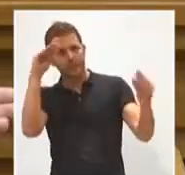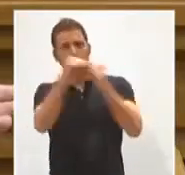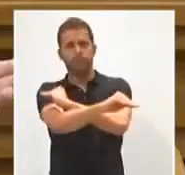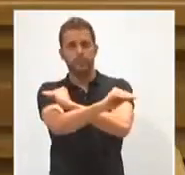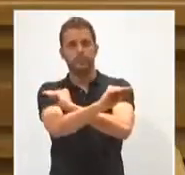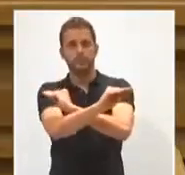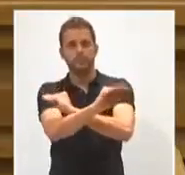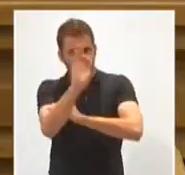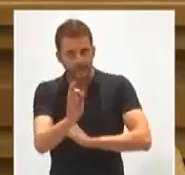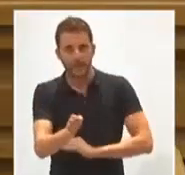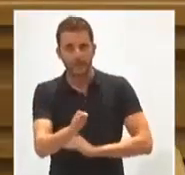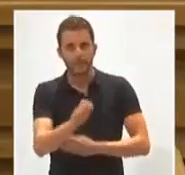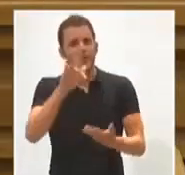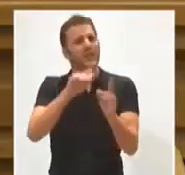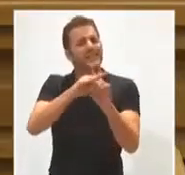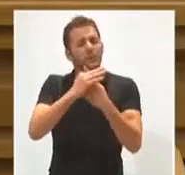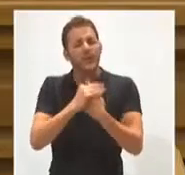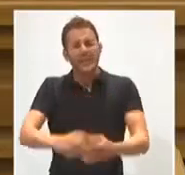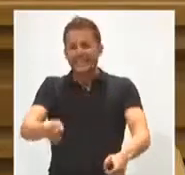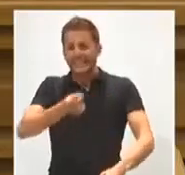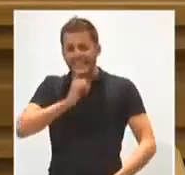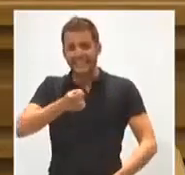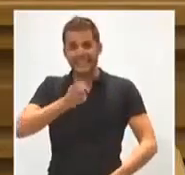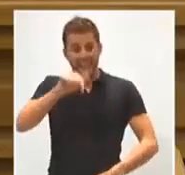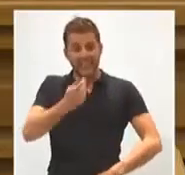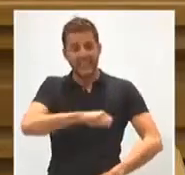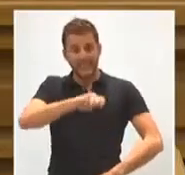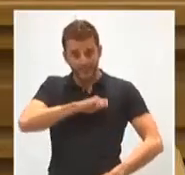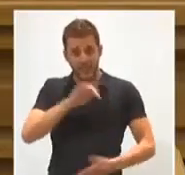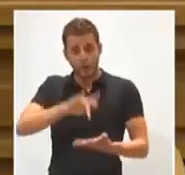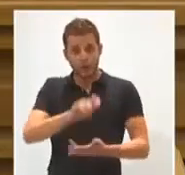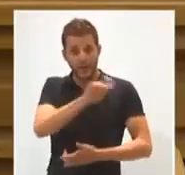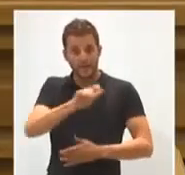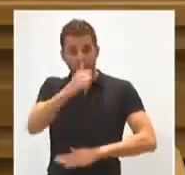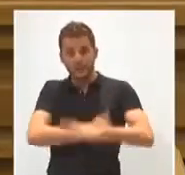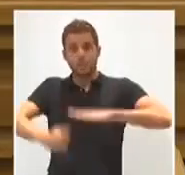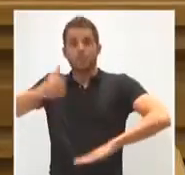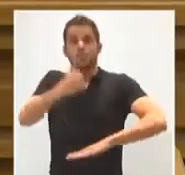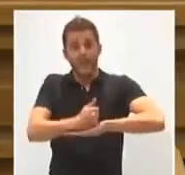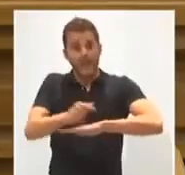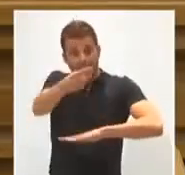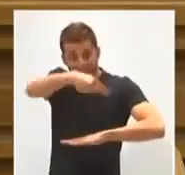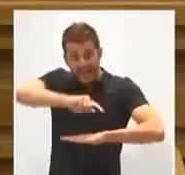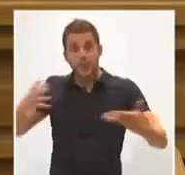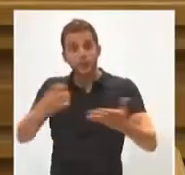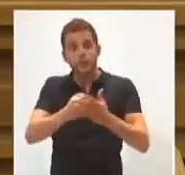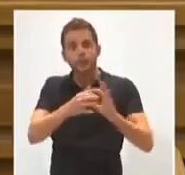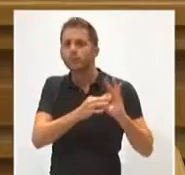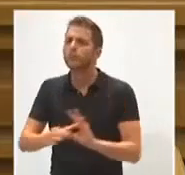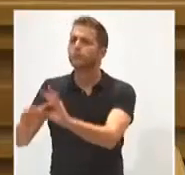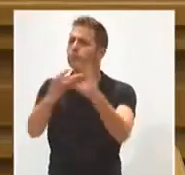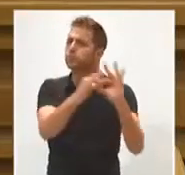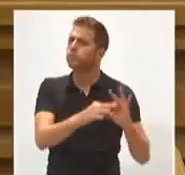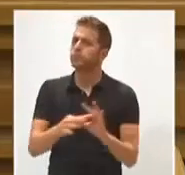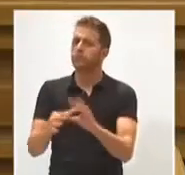cosas han puestos muy duras en españa' los que hemos estado al frente hemos estado en el mismo barco